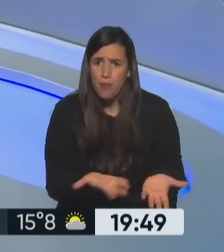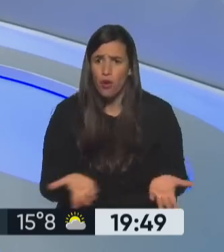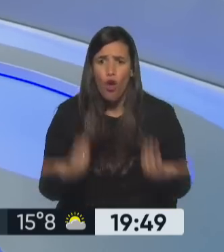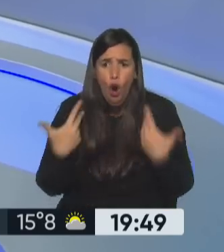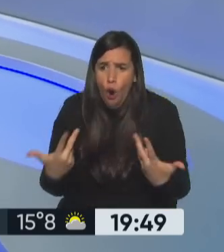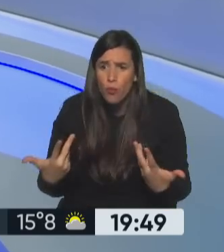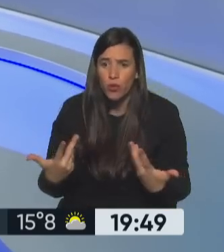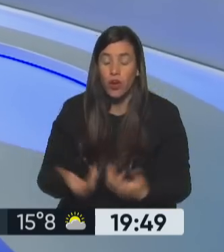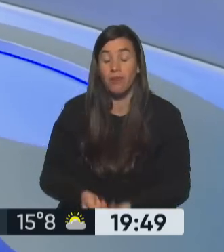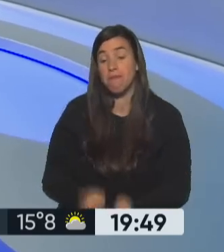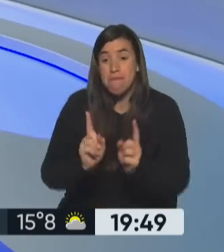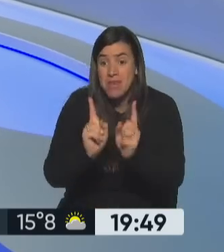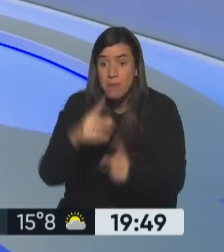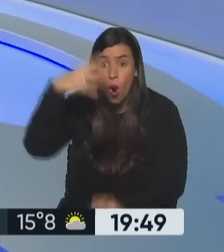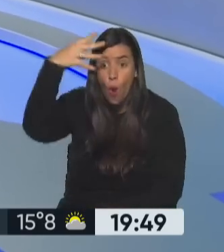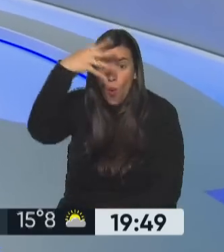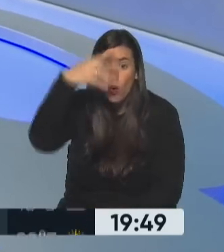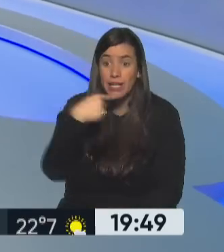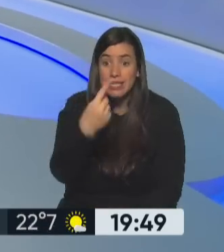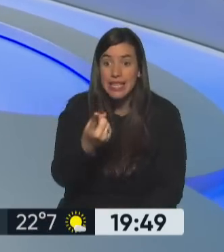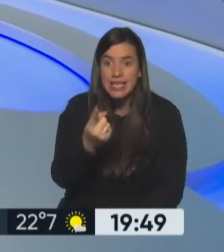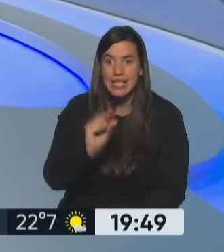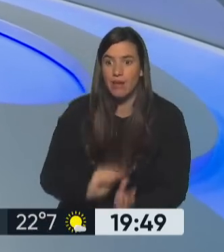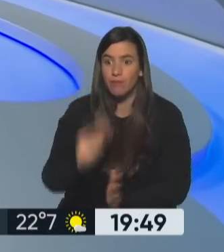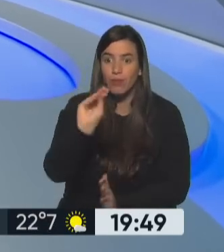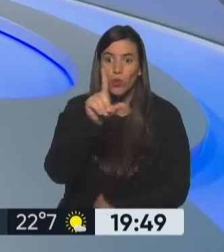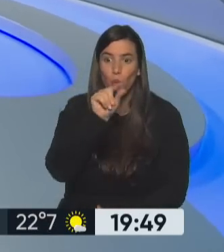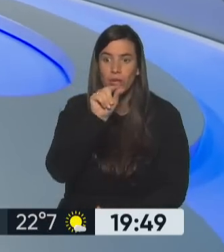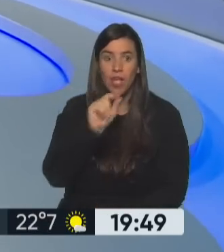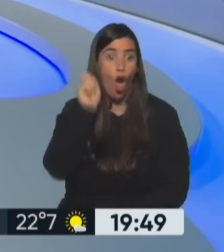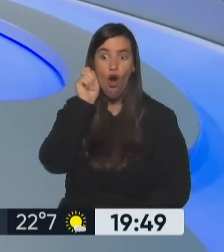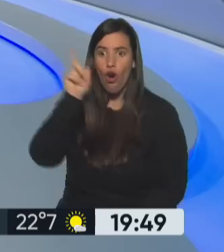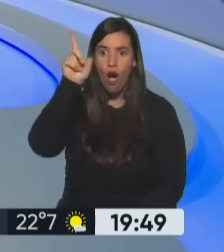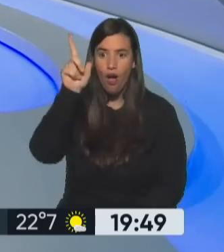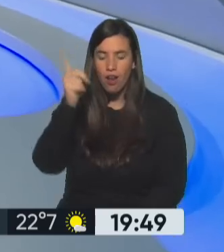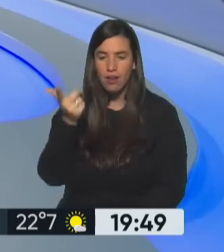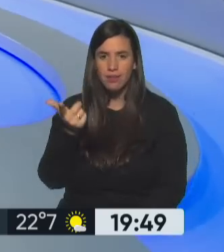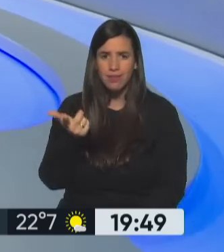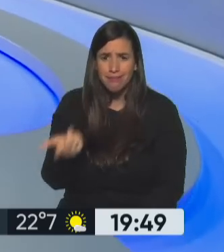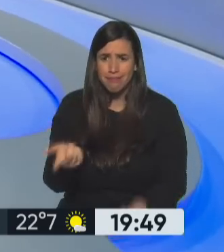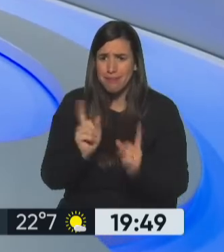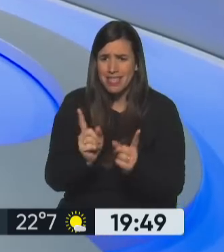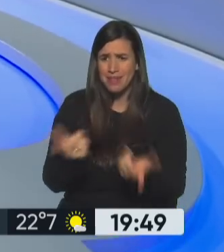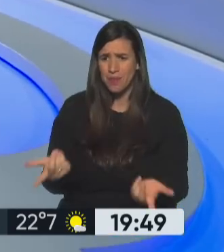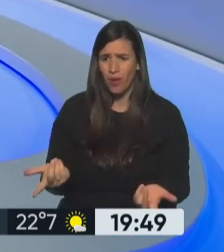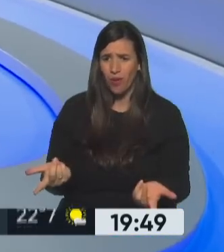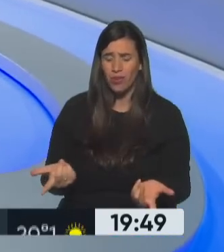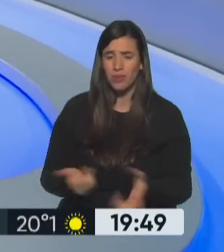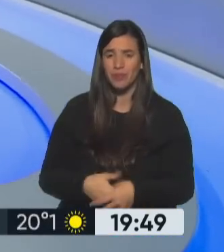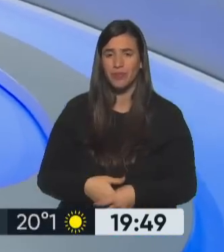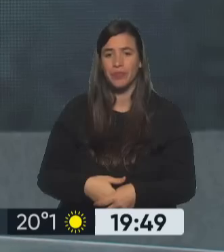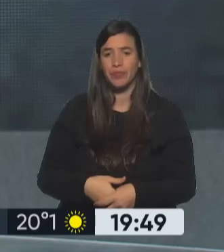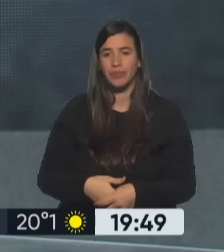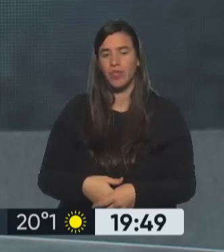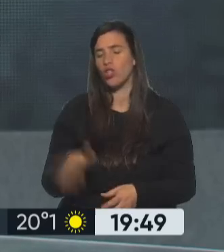tuit, lo logramos. Salió el tuit de Bullrich antes que el comunicado de Casa Rosada, digo, claro, eso te marca, claro, ¿no? Claro. Lo frenamos. Hecho. Bueno, mira, y como todo tiene que ver